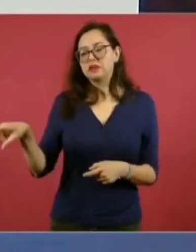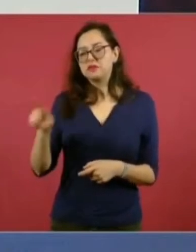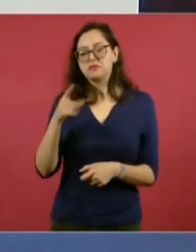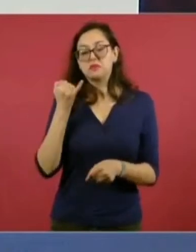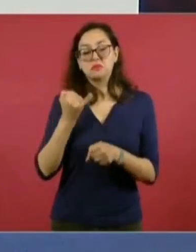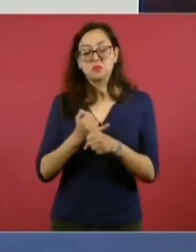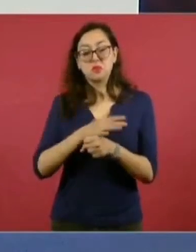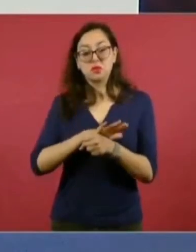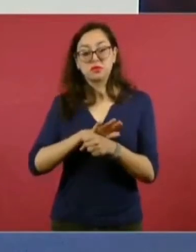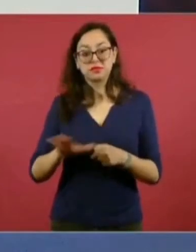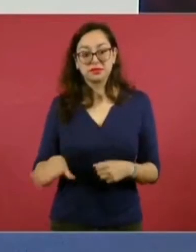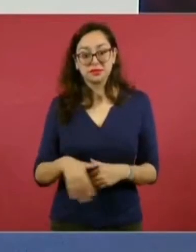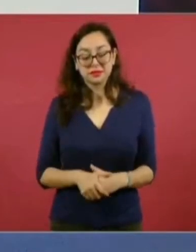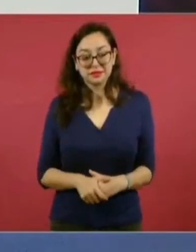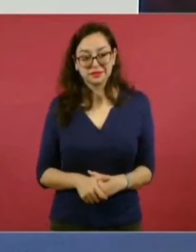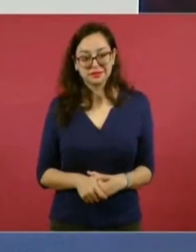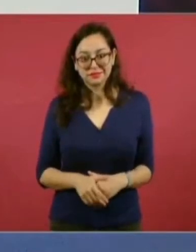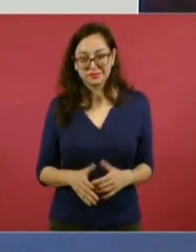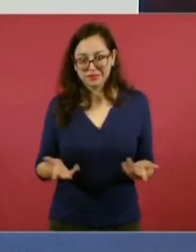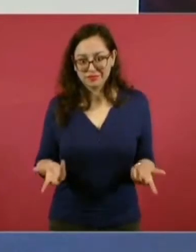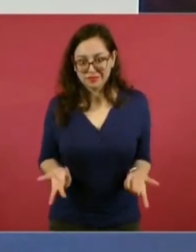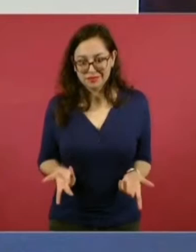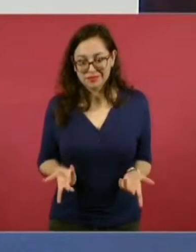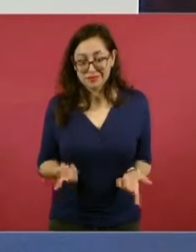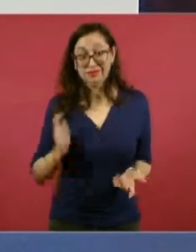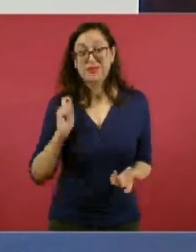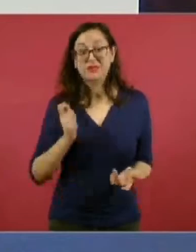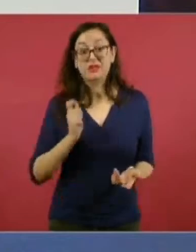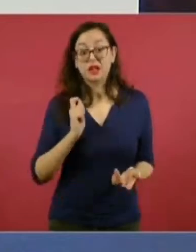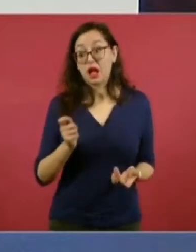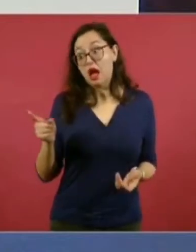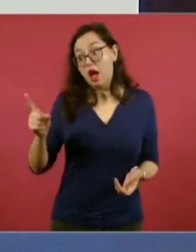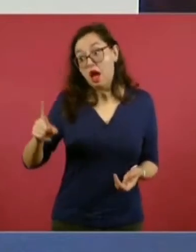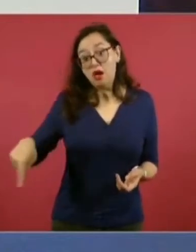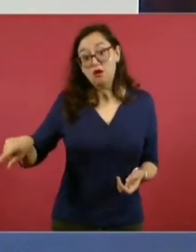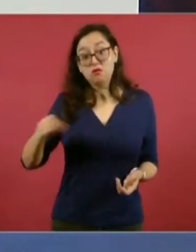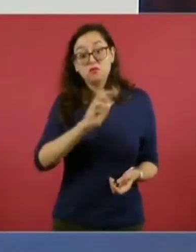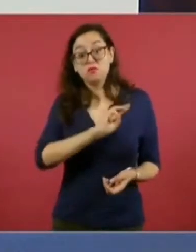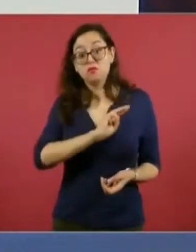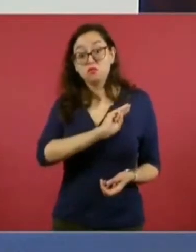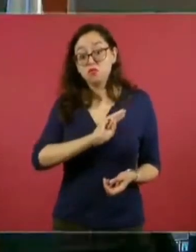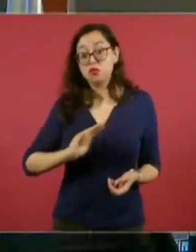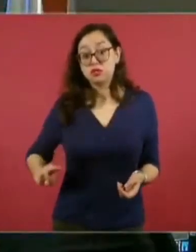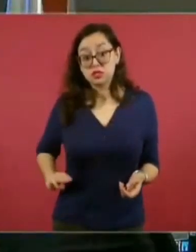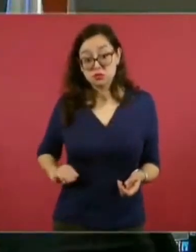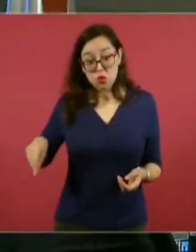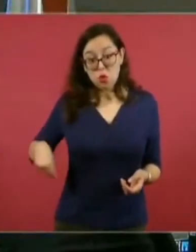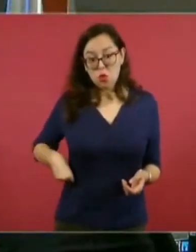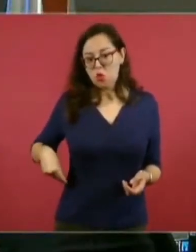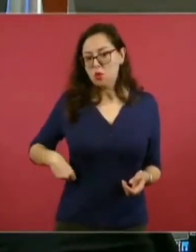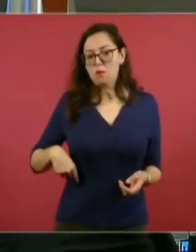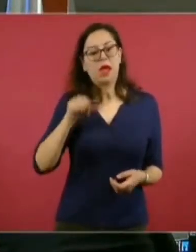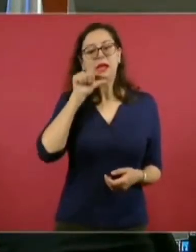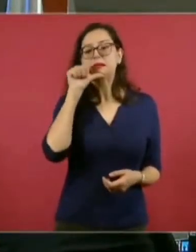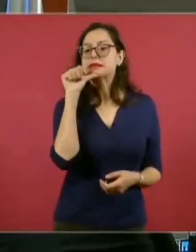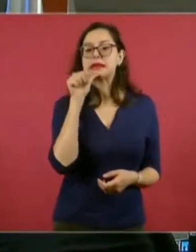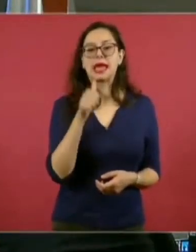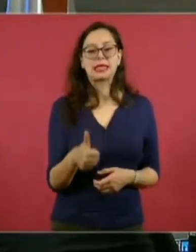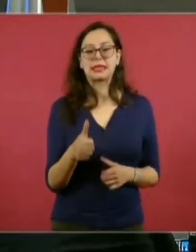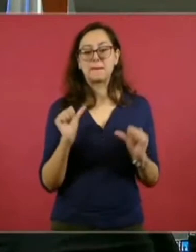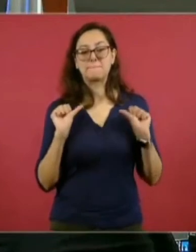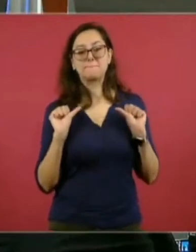sea, se descarta de que sea un asunto de autoridades locales y